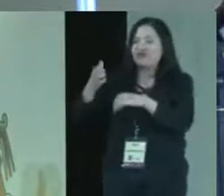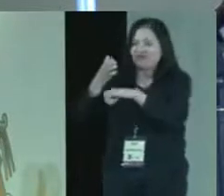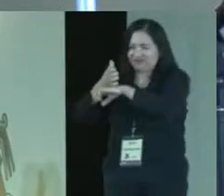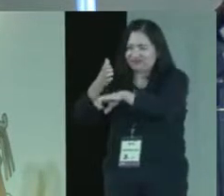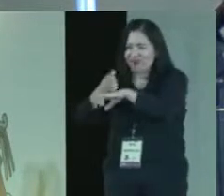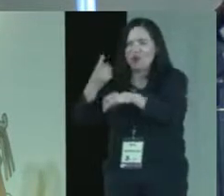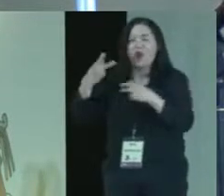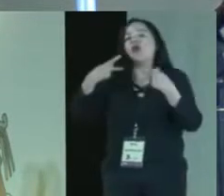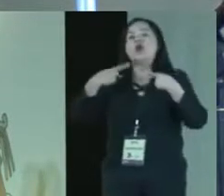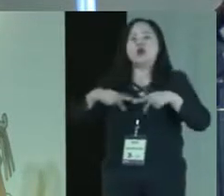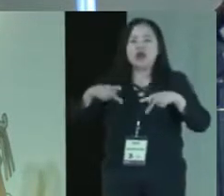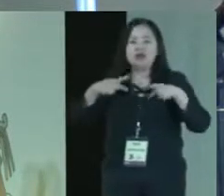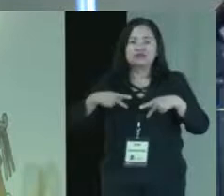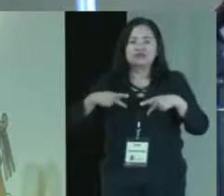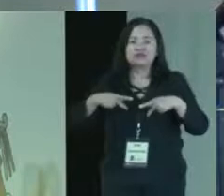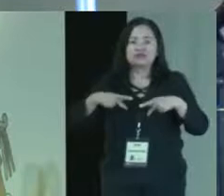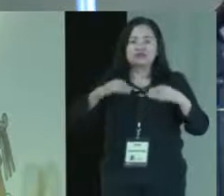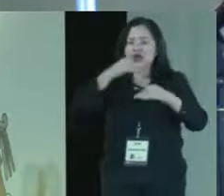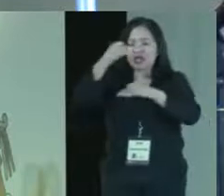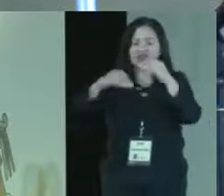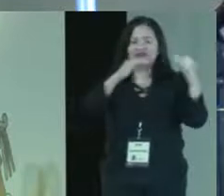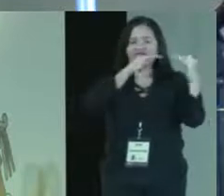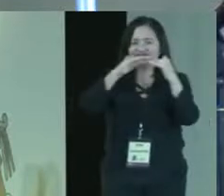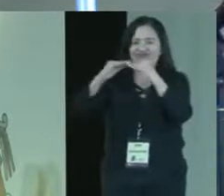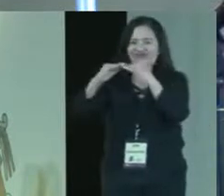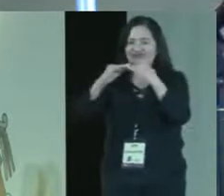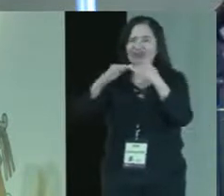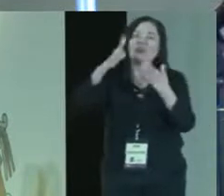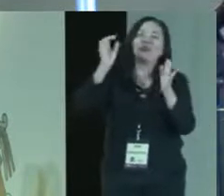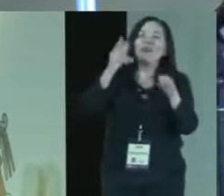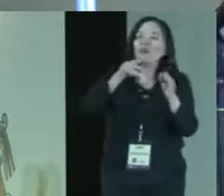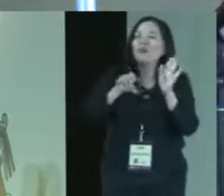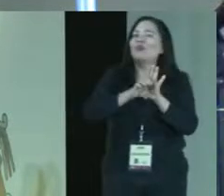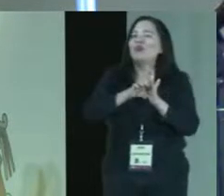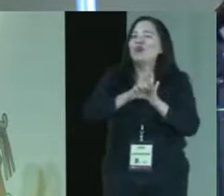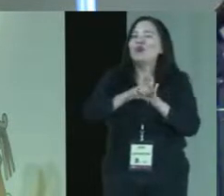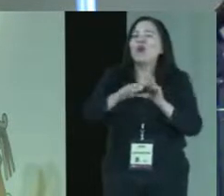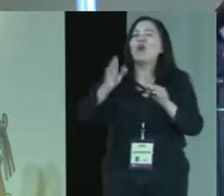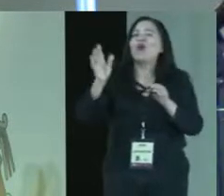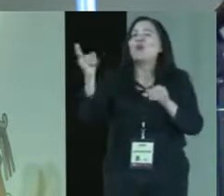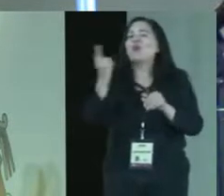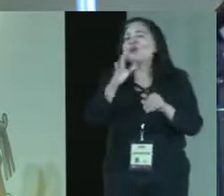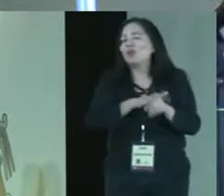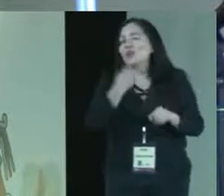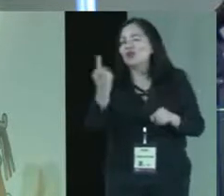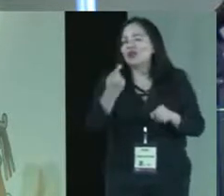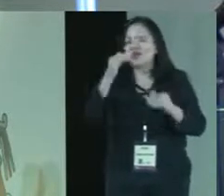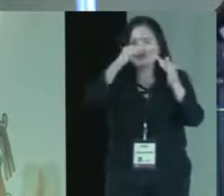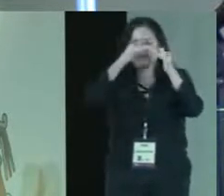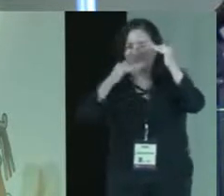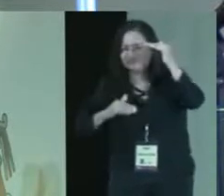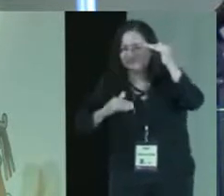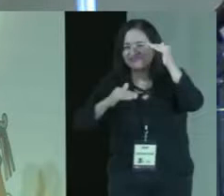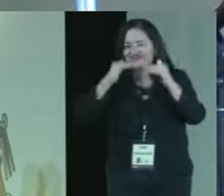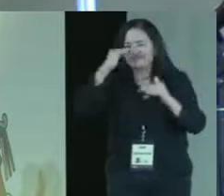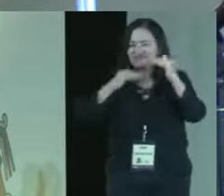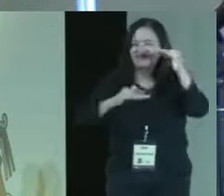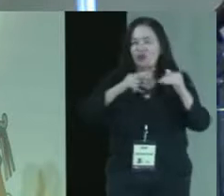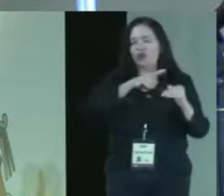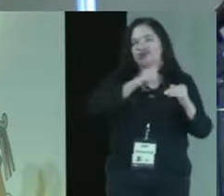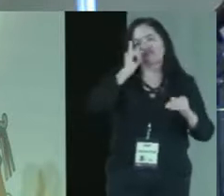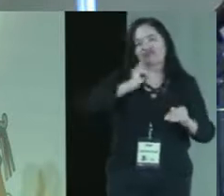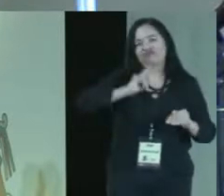la superación de la desigualdad que afecta de manera muy agresiva a las mujeres.